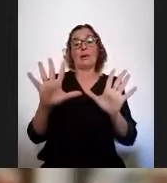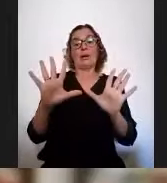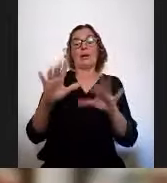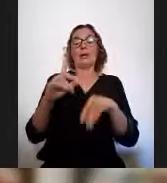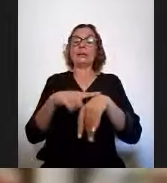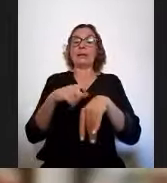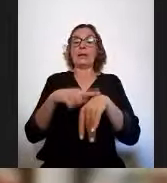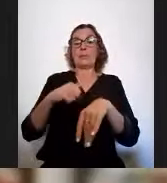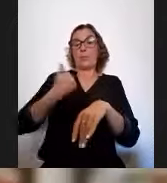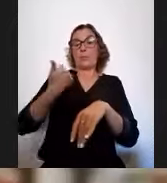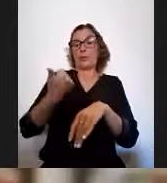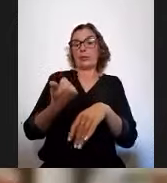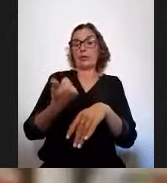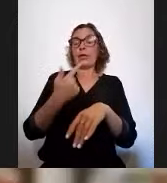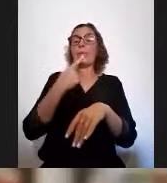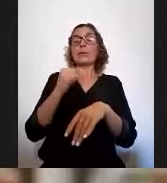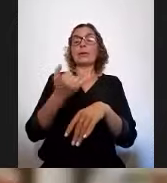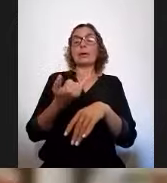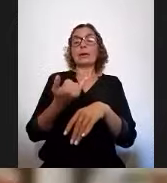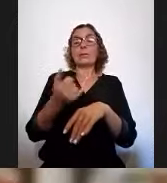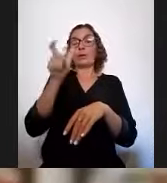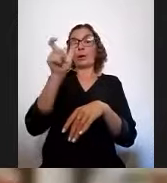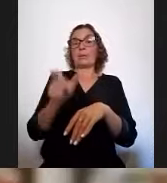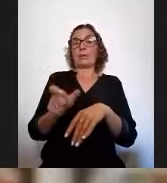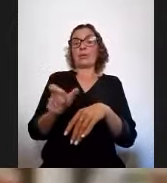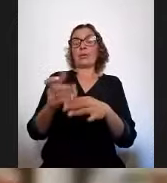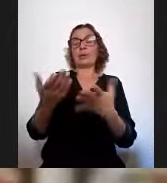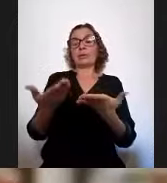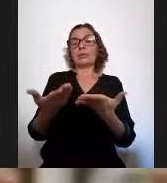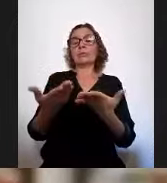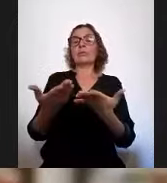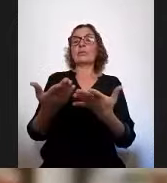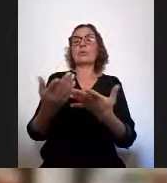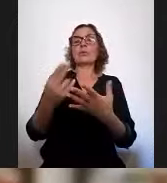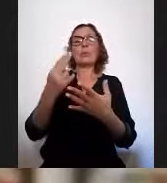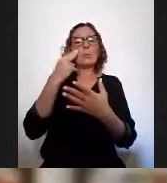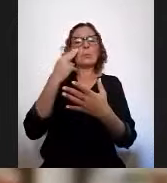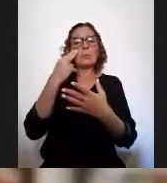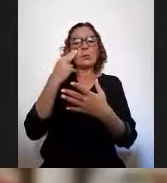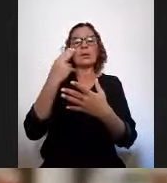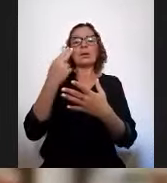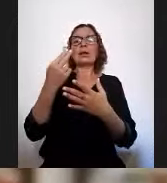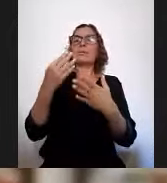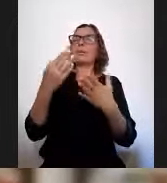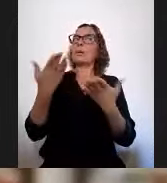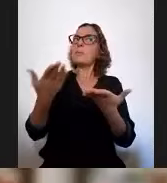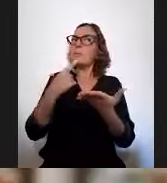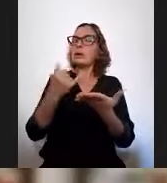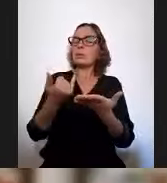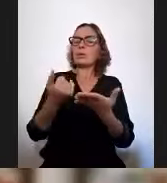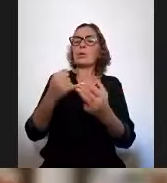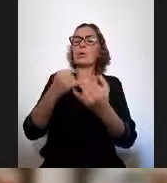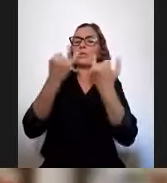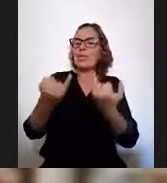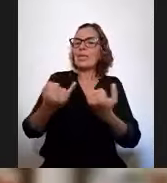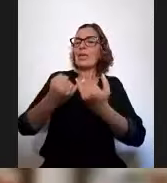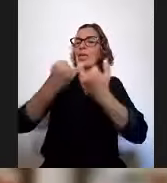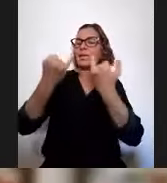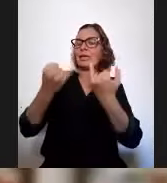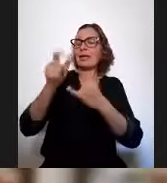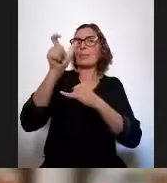aprovechado del tiempo libre de las personas. ¿Cuáles son los problemas, frustraciones? ¿Cómo es el día a día? ¿Cómo